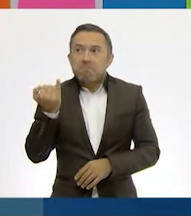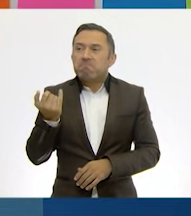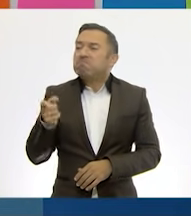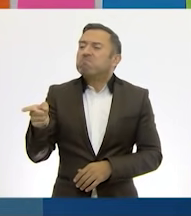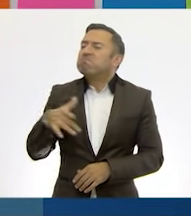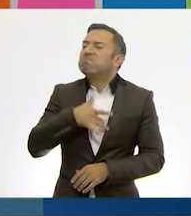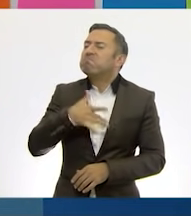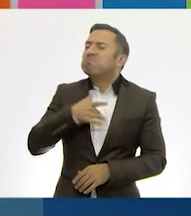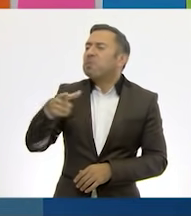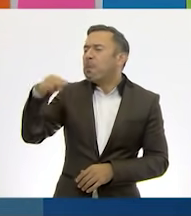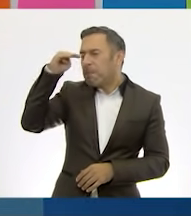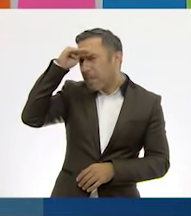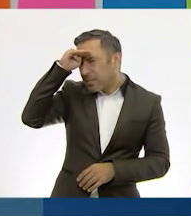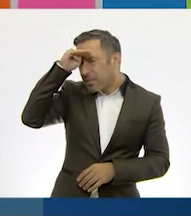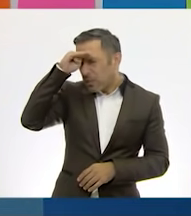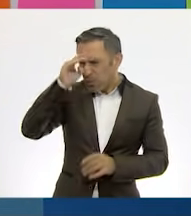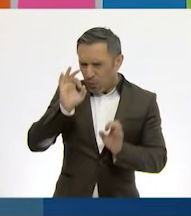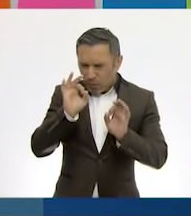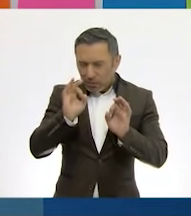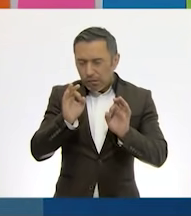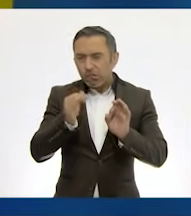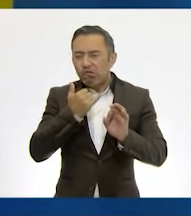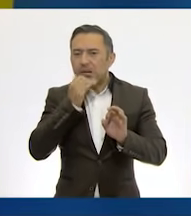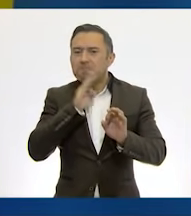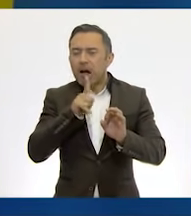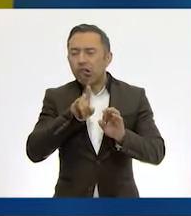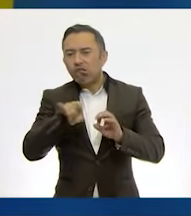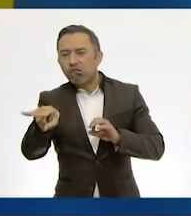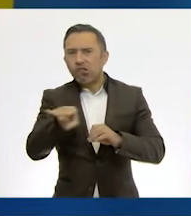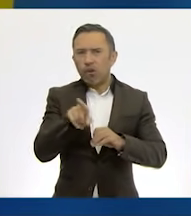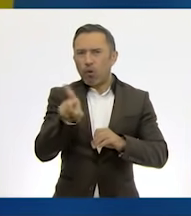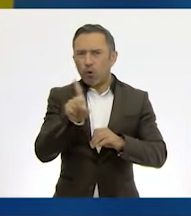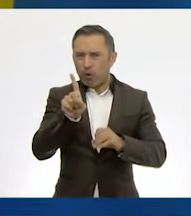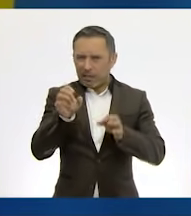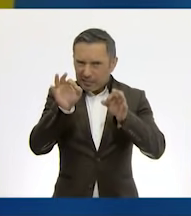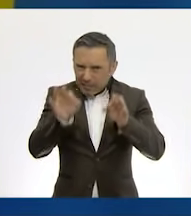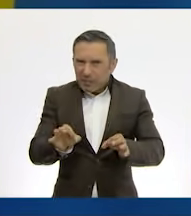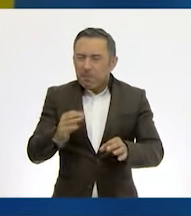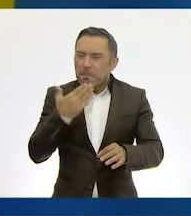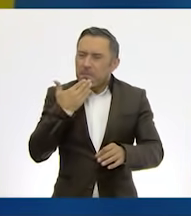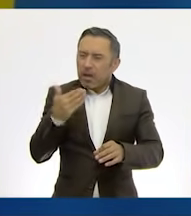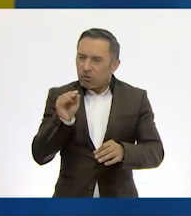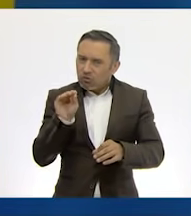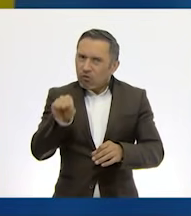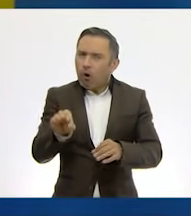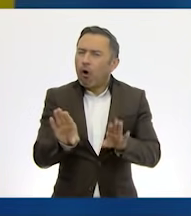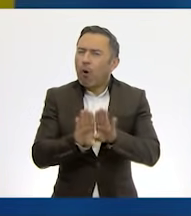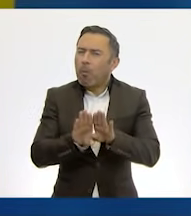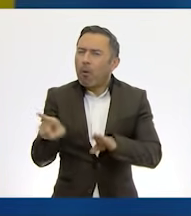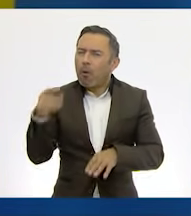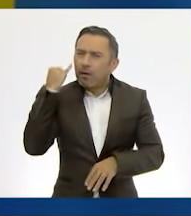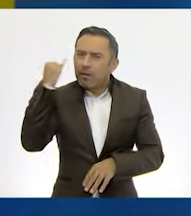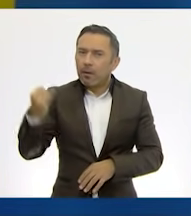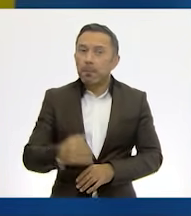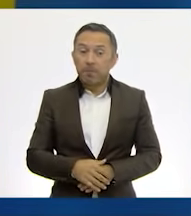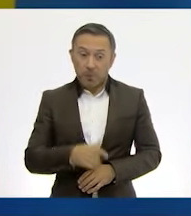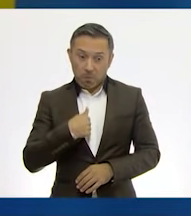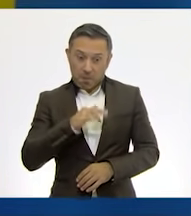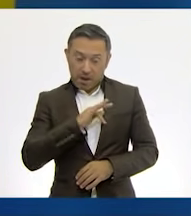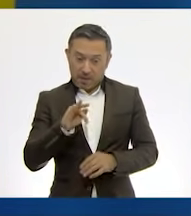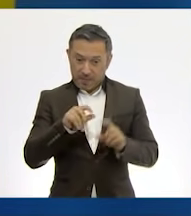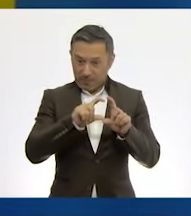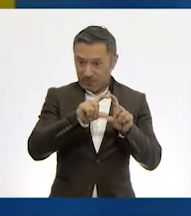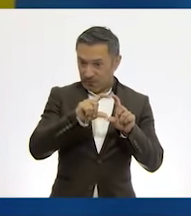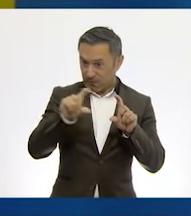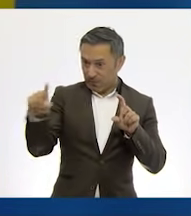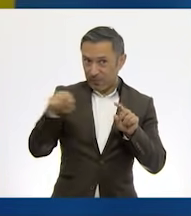ocurre para que quede un poquitito más exacto? Este, ¿qué sería? Pues si queremos localizar la mitad, lo más